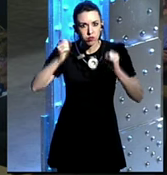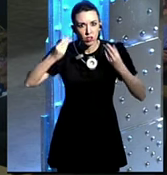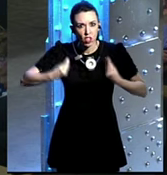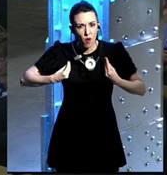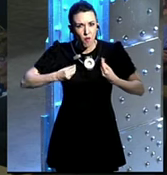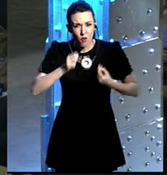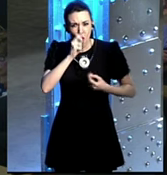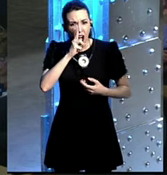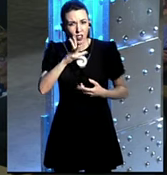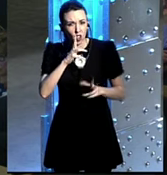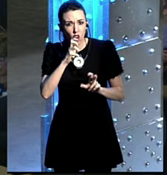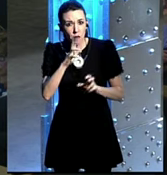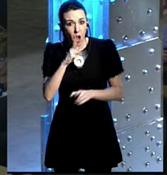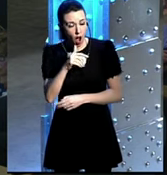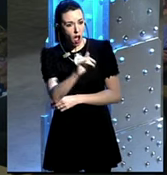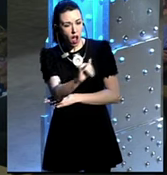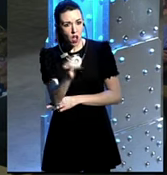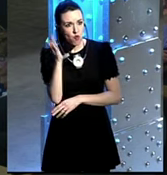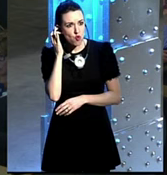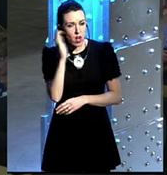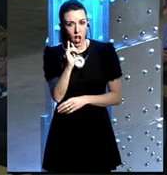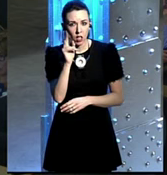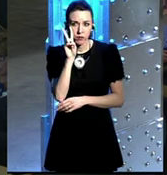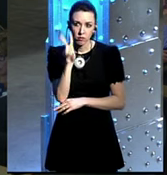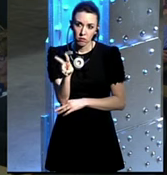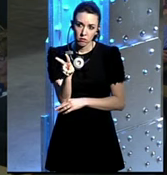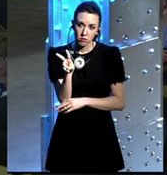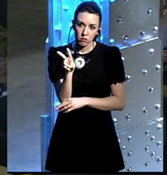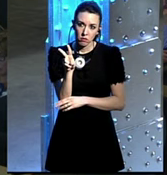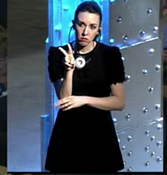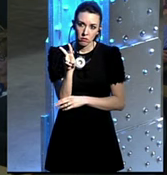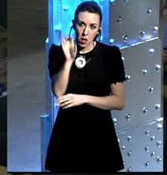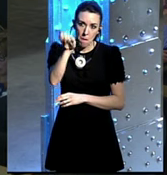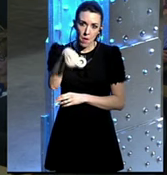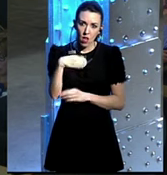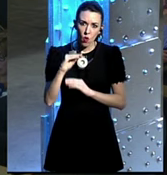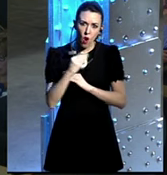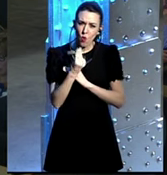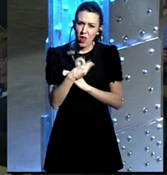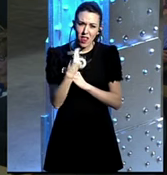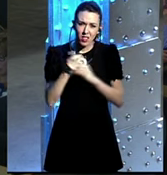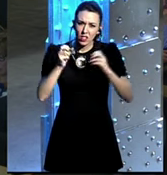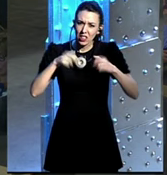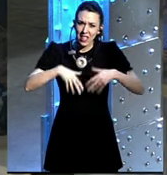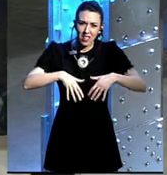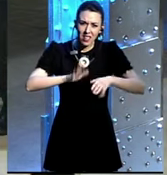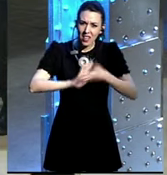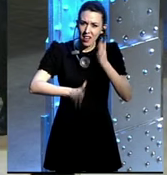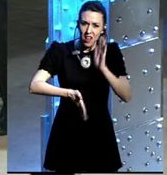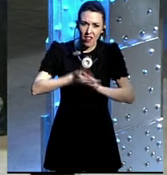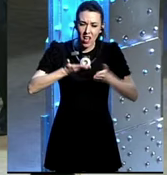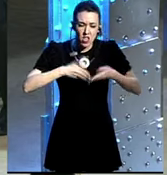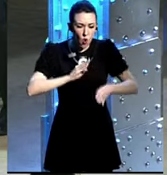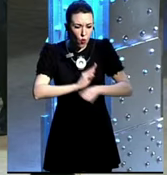esos años terribles, pero ahora estaban ahí, mirando al vacío, no cuidándose, no cuidando a